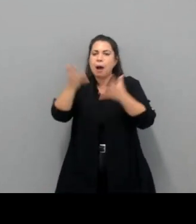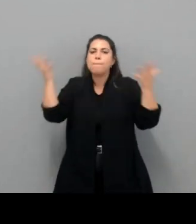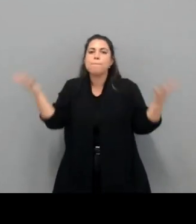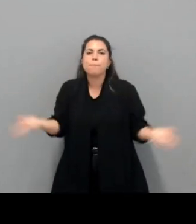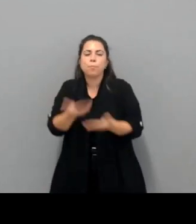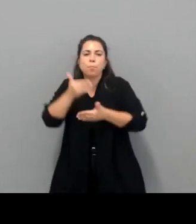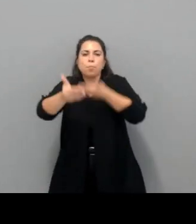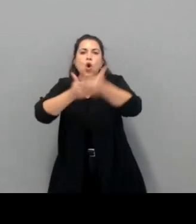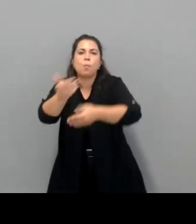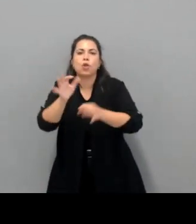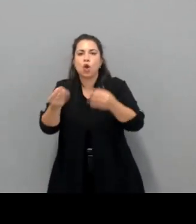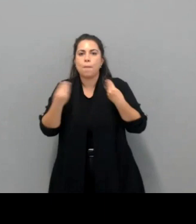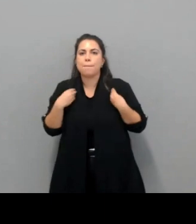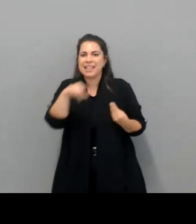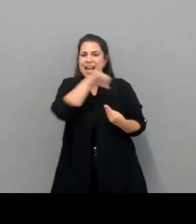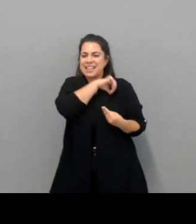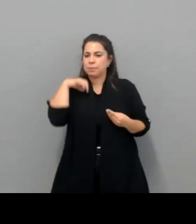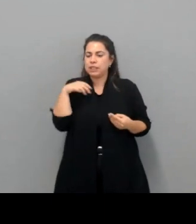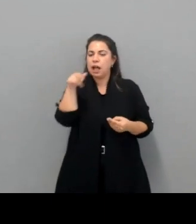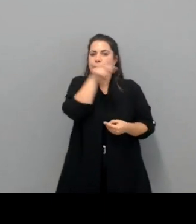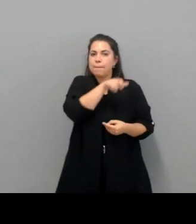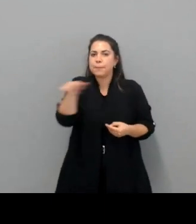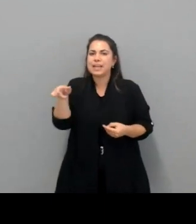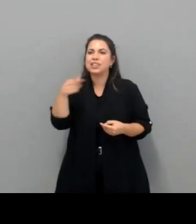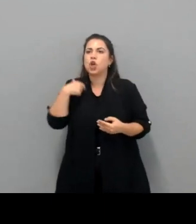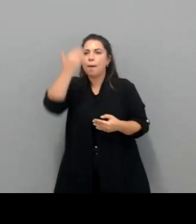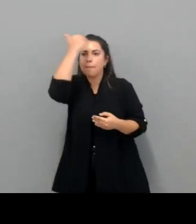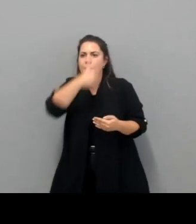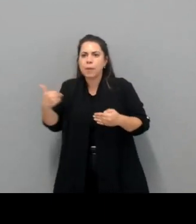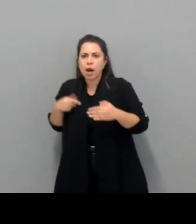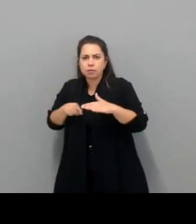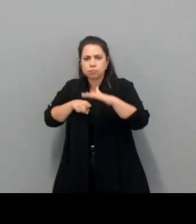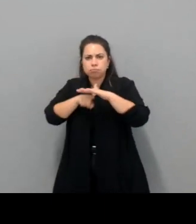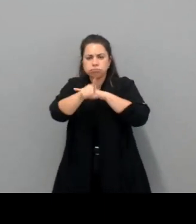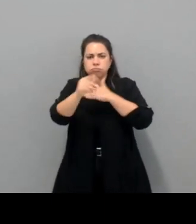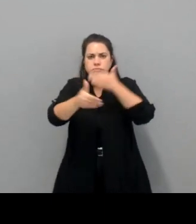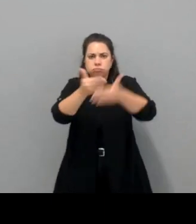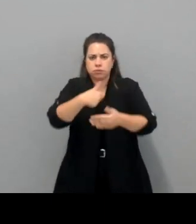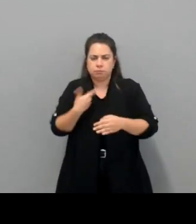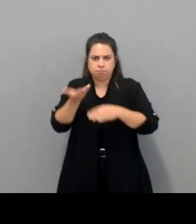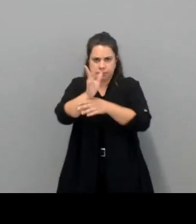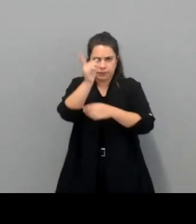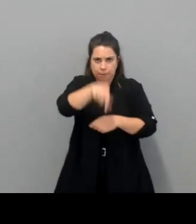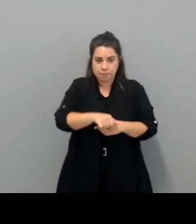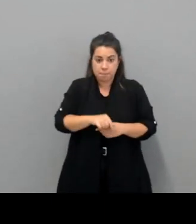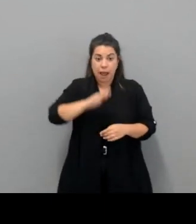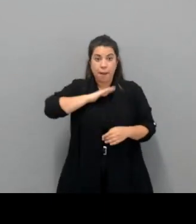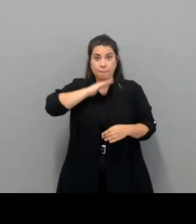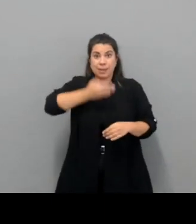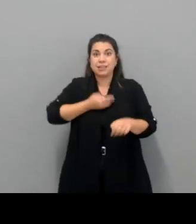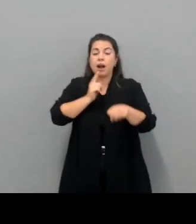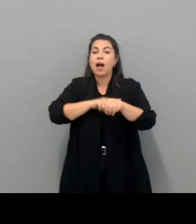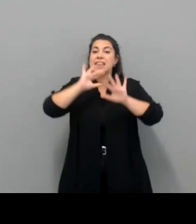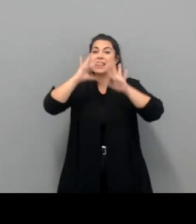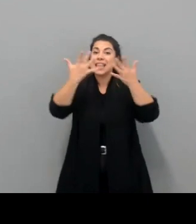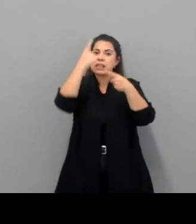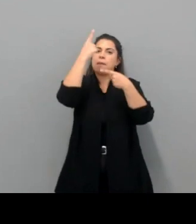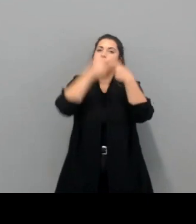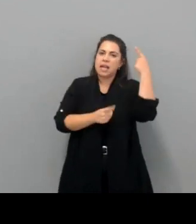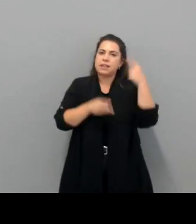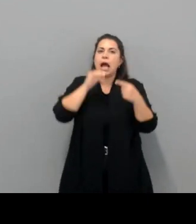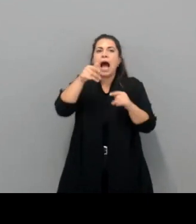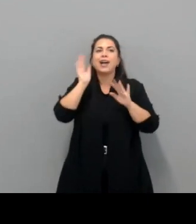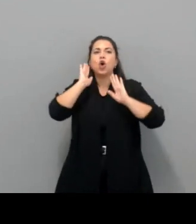de la vida independiente de las personas con un parálisis cerebral. Mañana a las 10:30 tendremos un